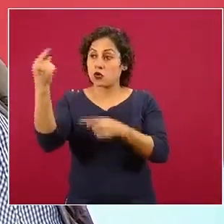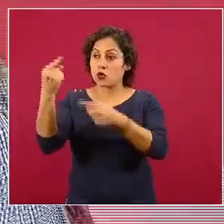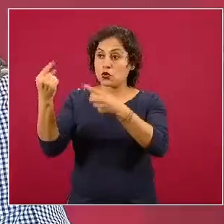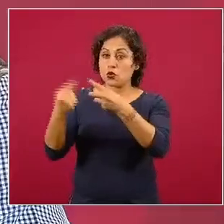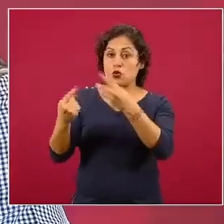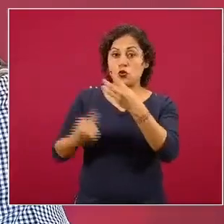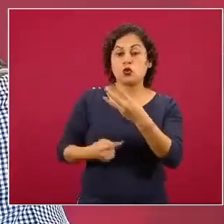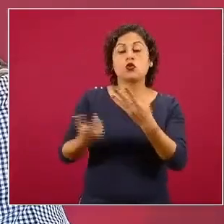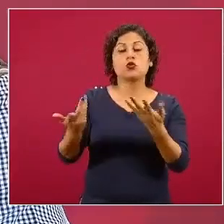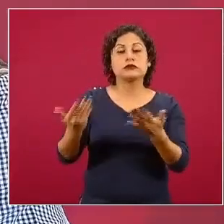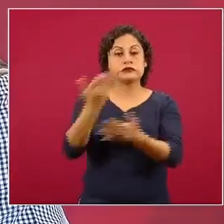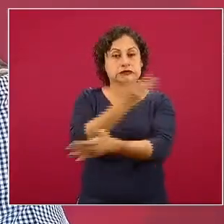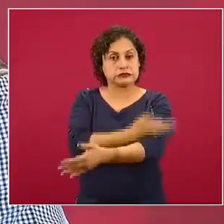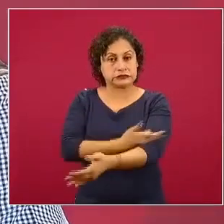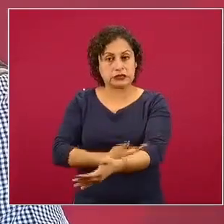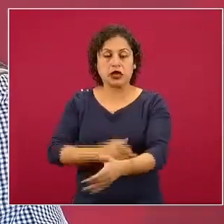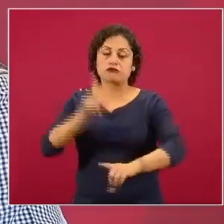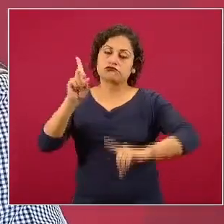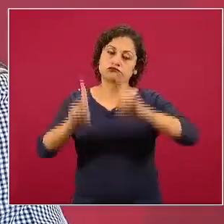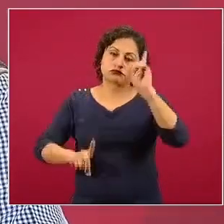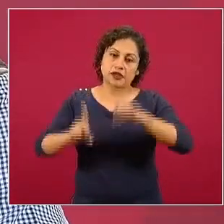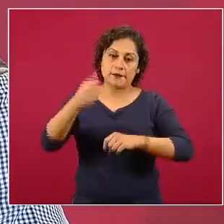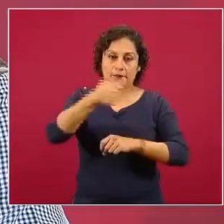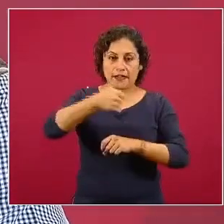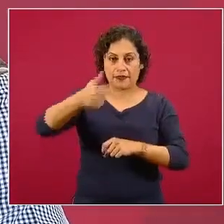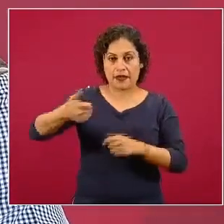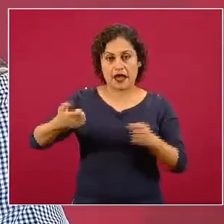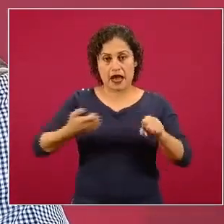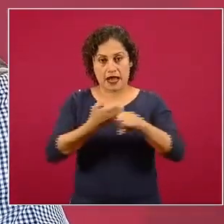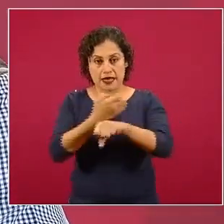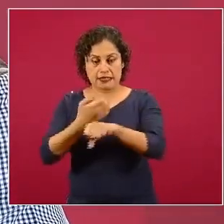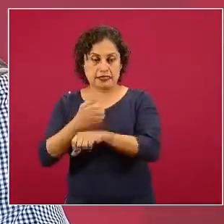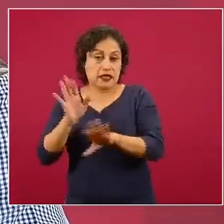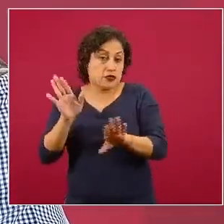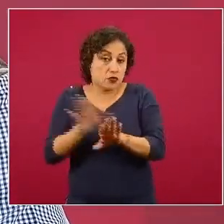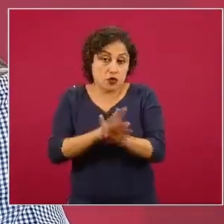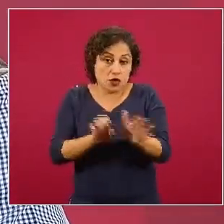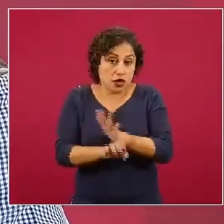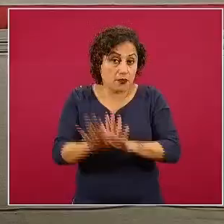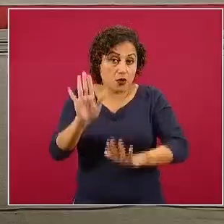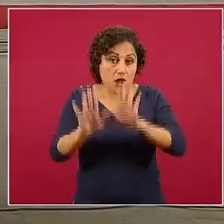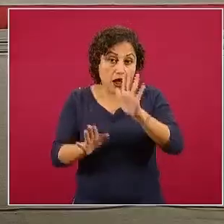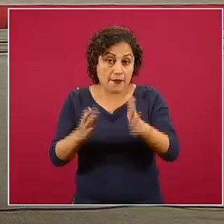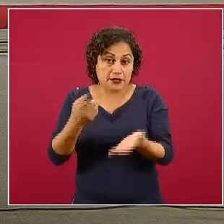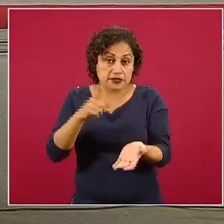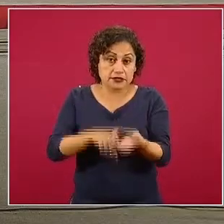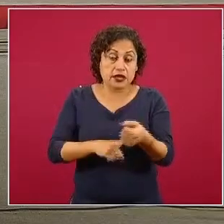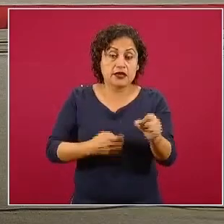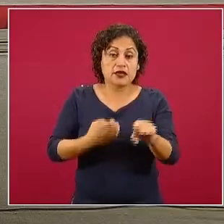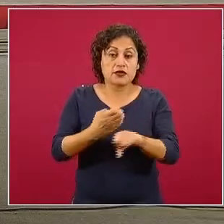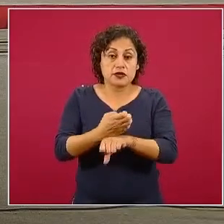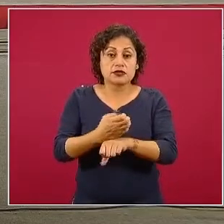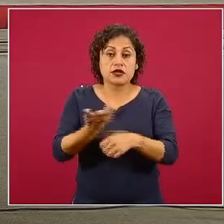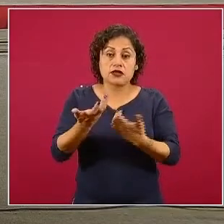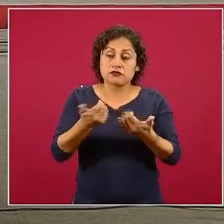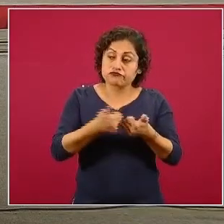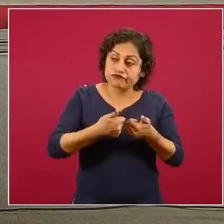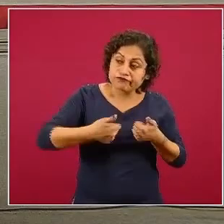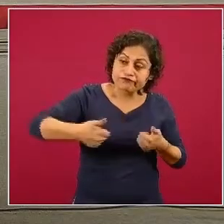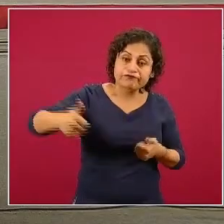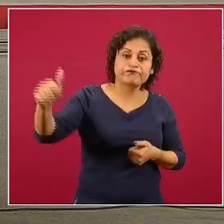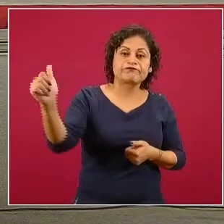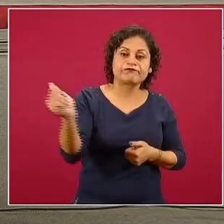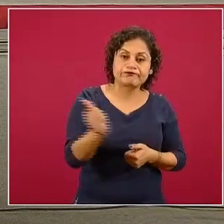pueden variar dependiendo de cada entidad. En alguna de ellas pueden ser las distancias que en su momento todavía